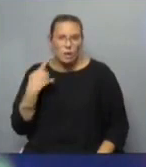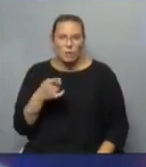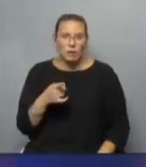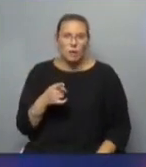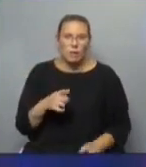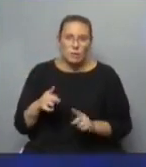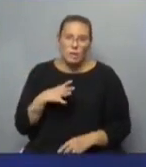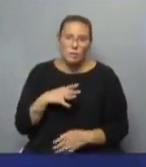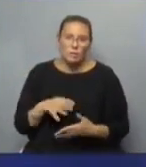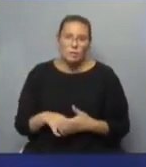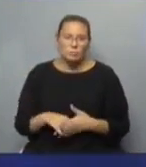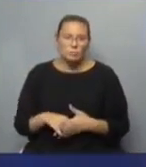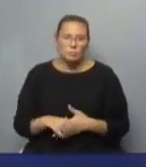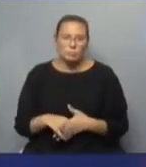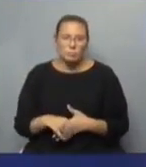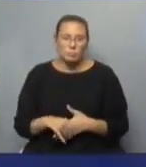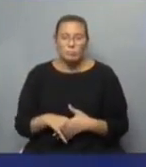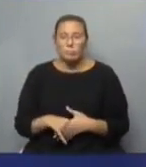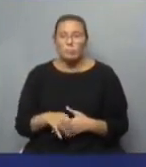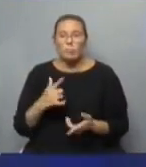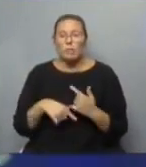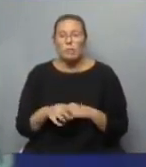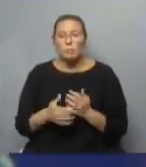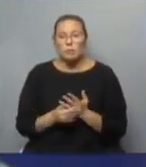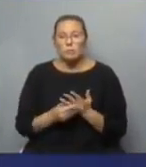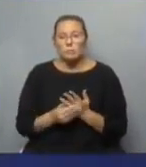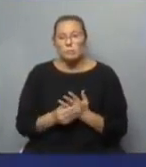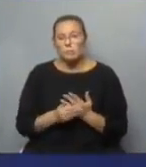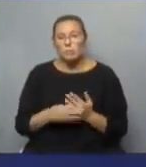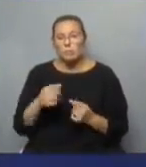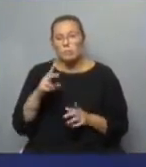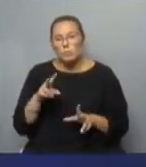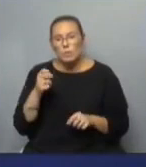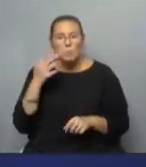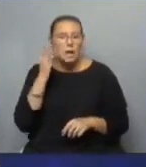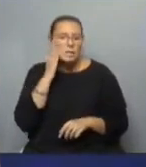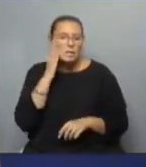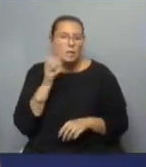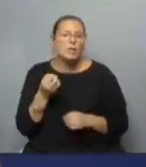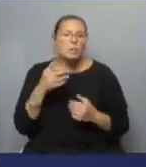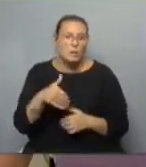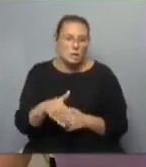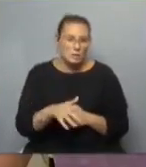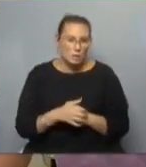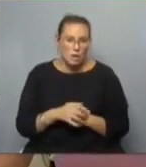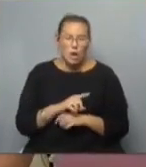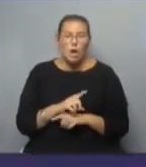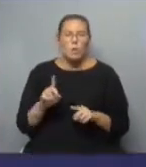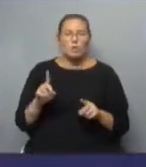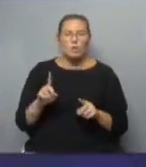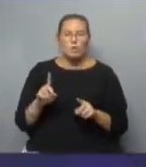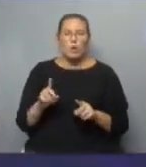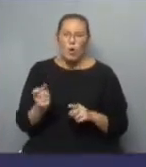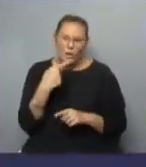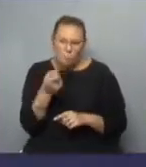veces existía. Uno. Pero bueno, es cuestión de saber lo que te va a pasar. Y no centrar tanto en